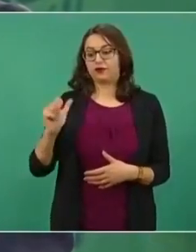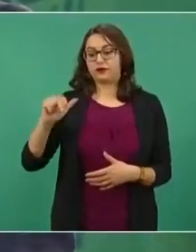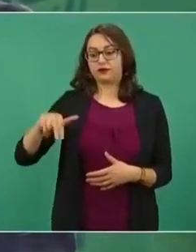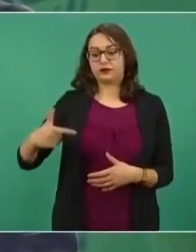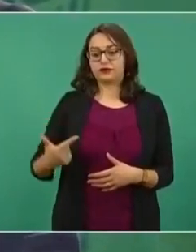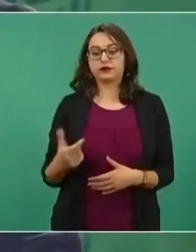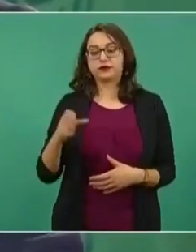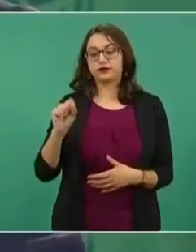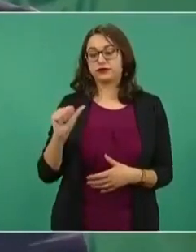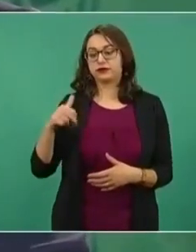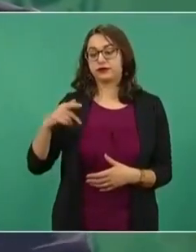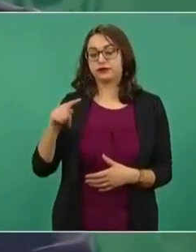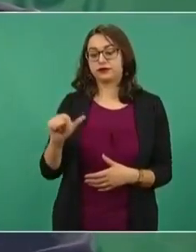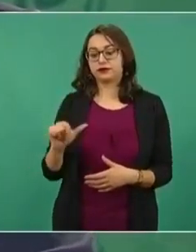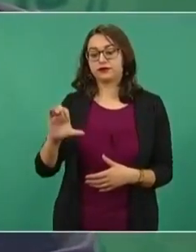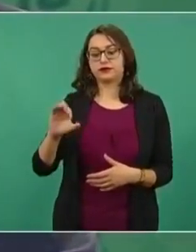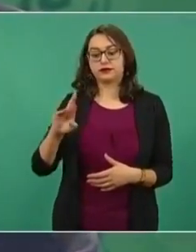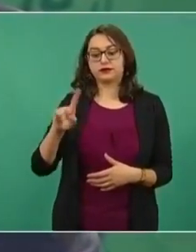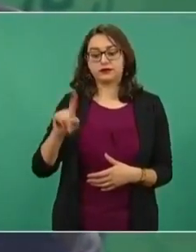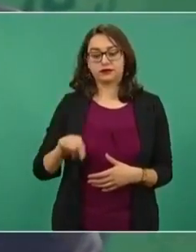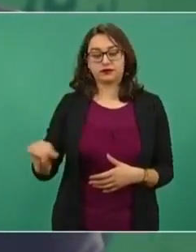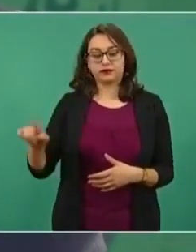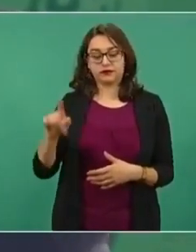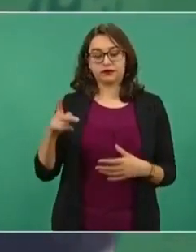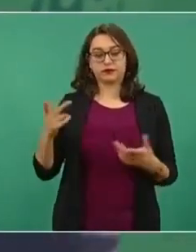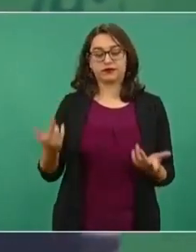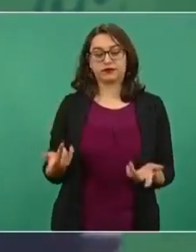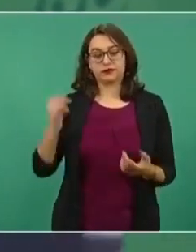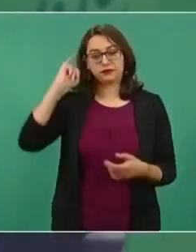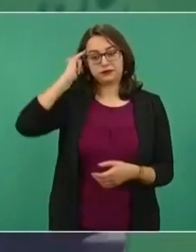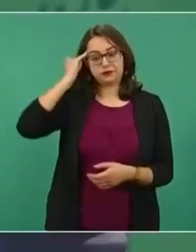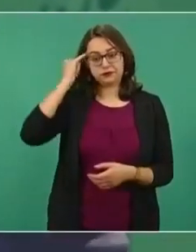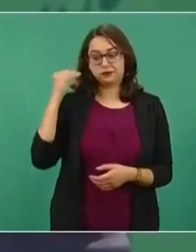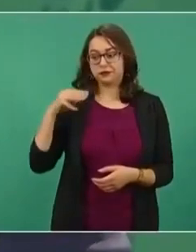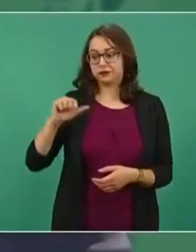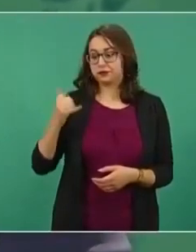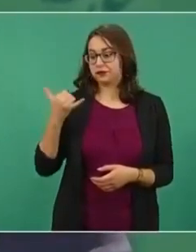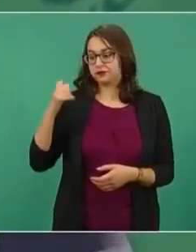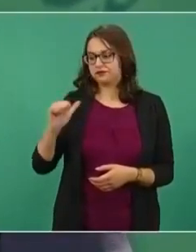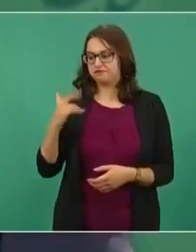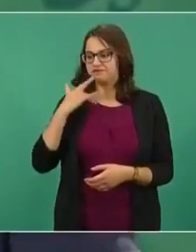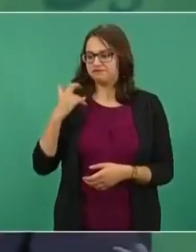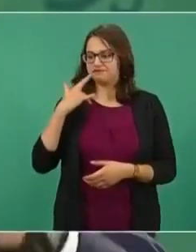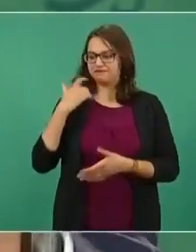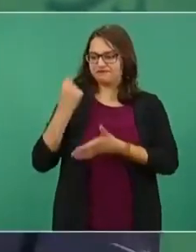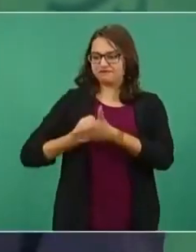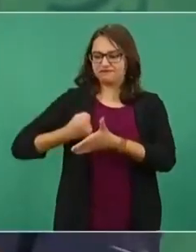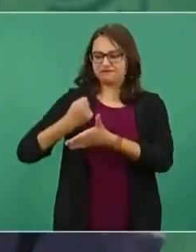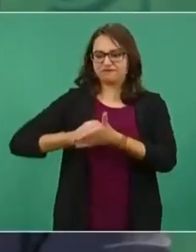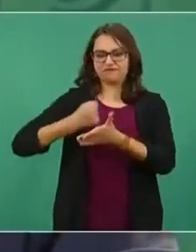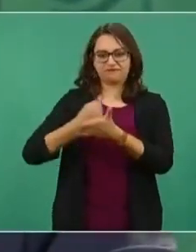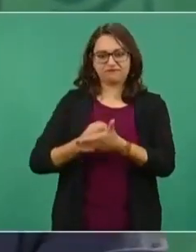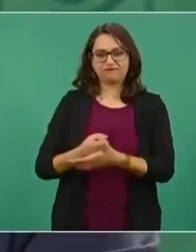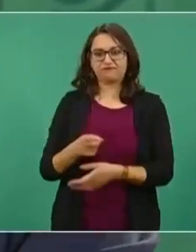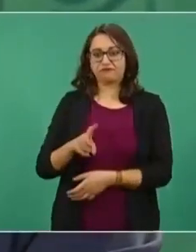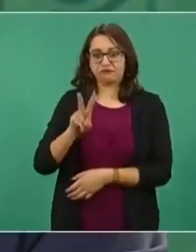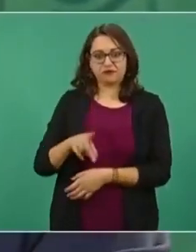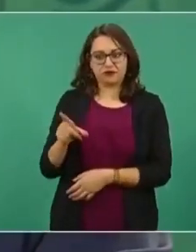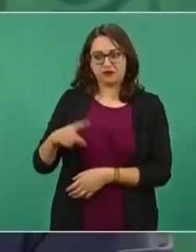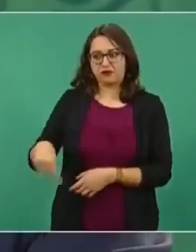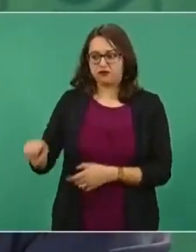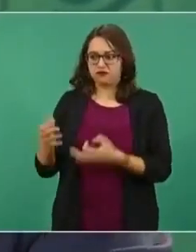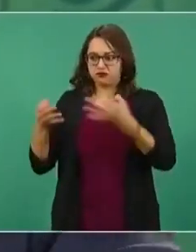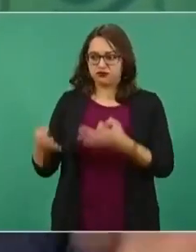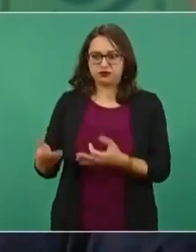resistencia de los mayas, y por eso me da mucho gusto, porque son originarios,